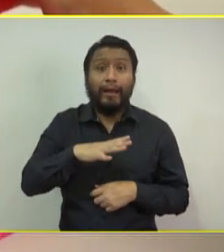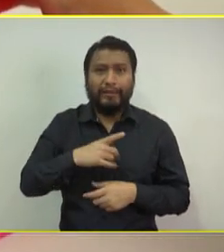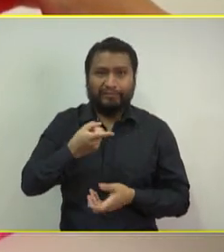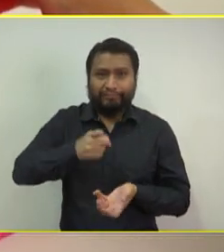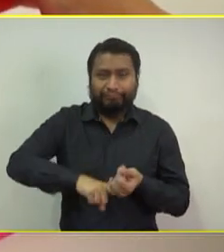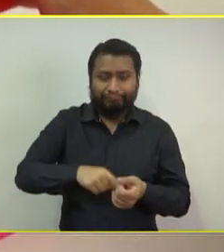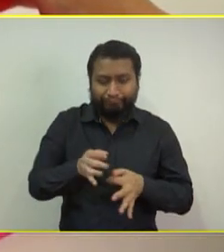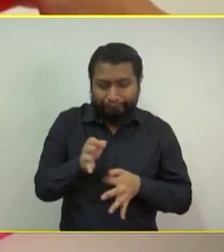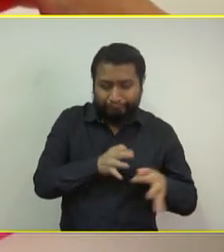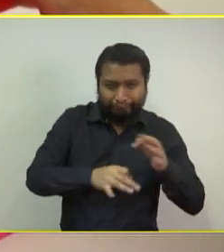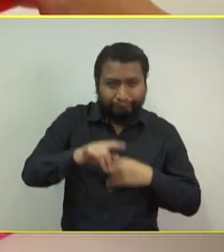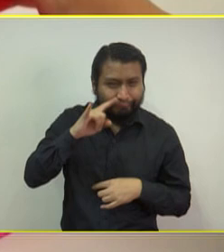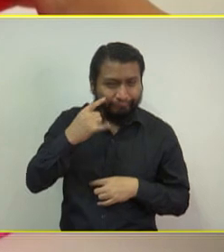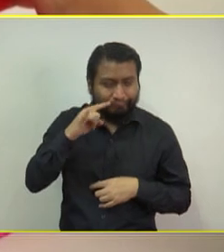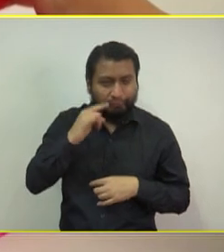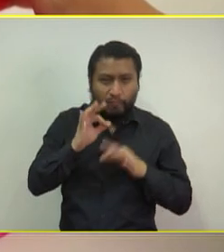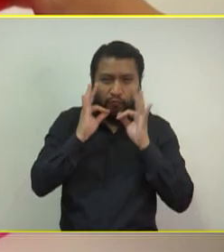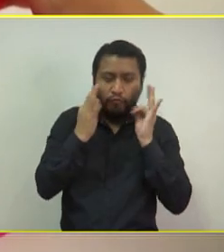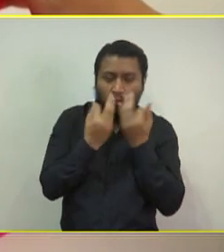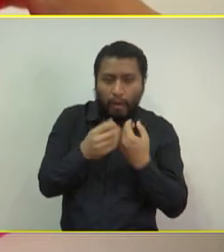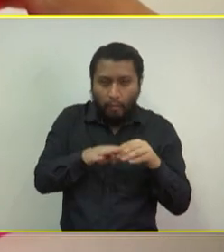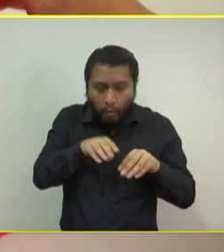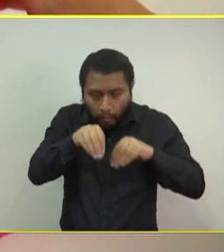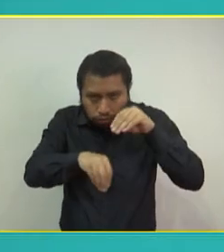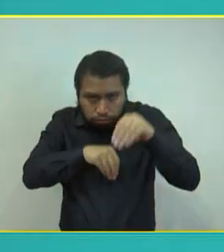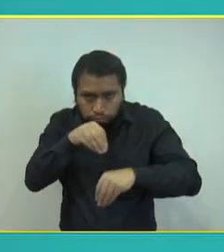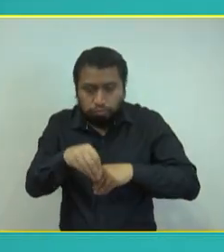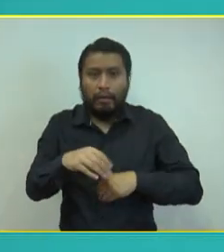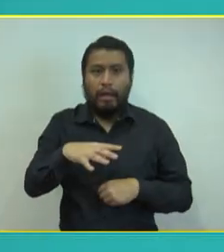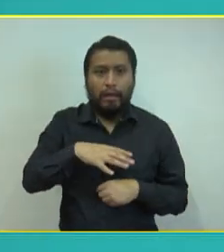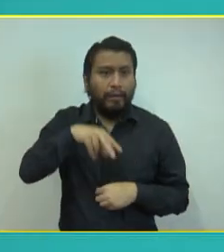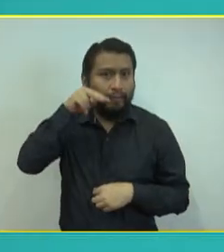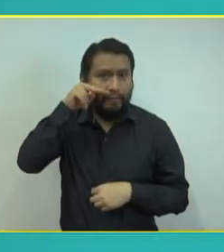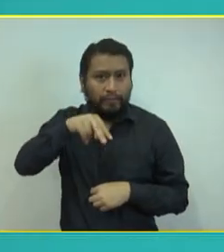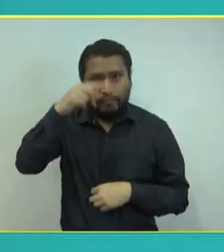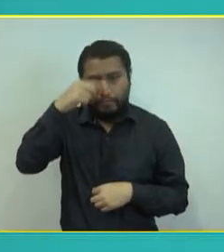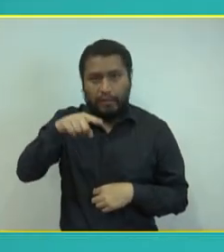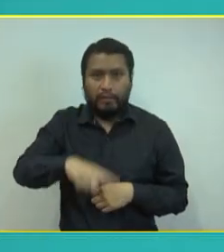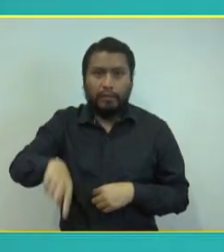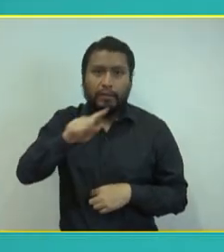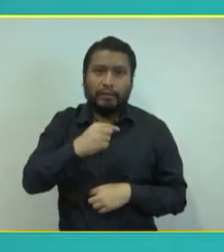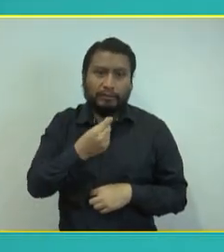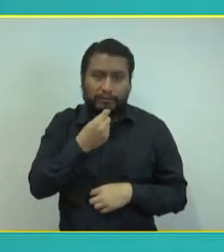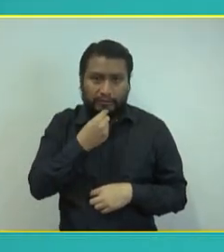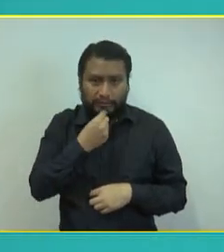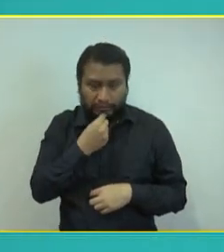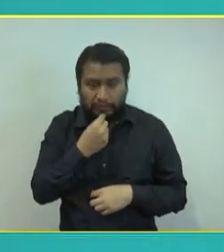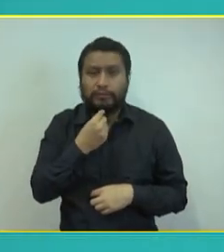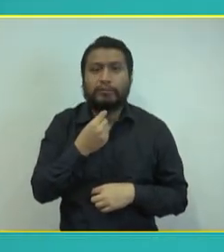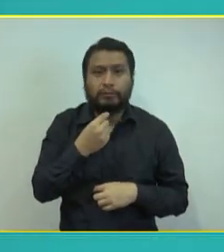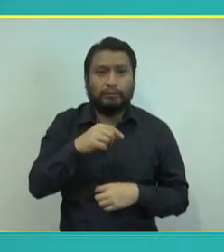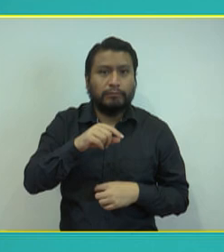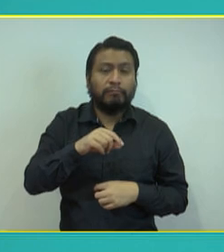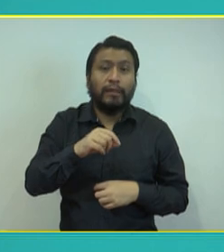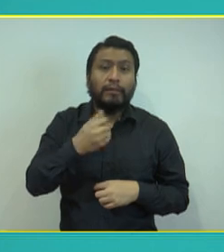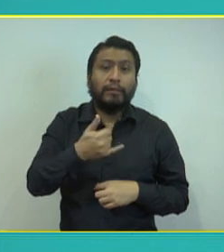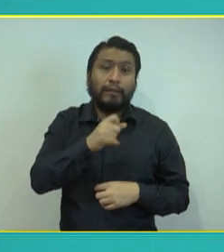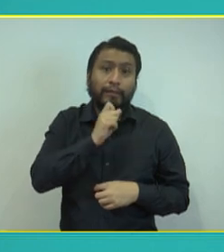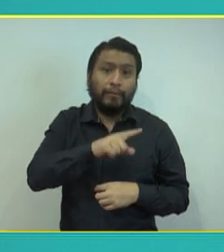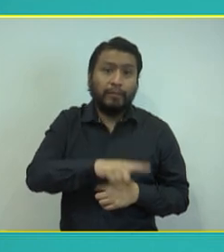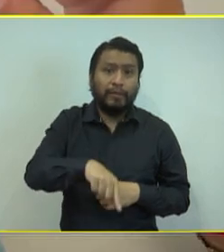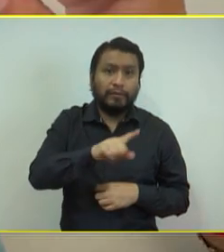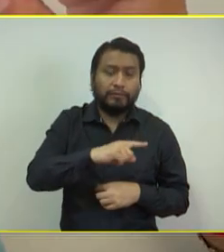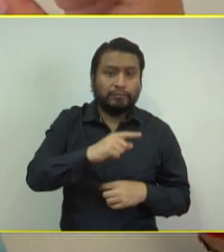microorganismos seleccionados. Todo esto por medio de recursos visuales para los niños normovisuales y por medio de texturas para los niños con